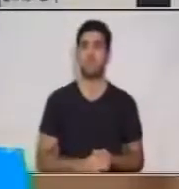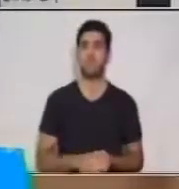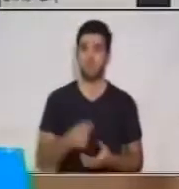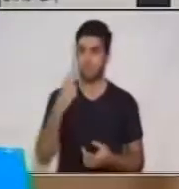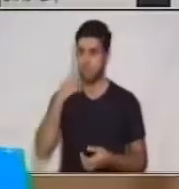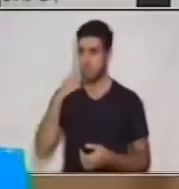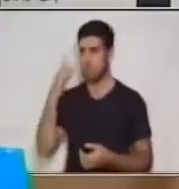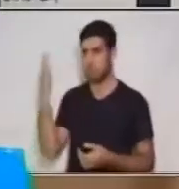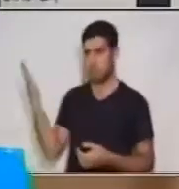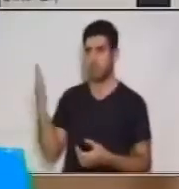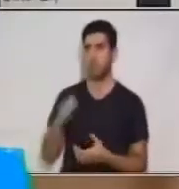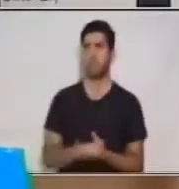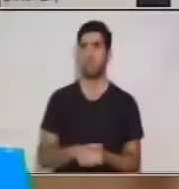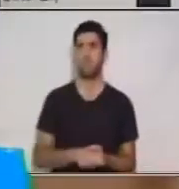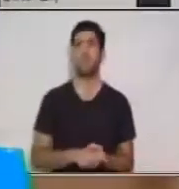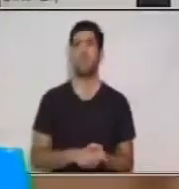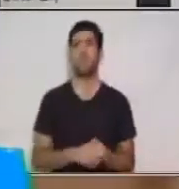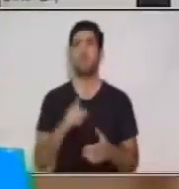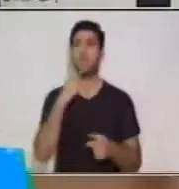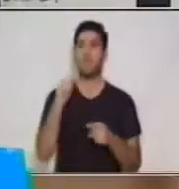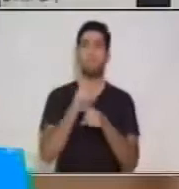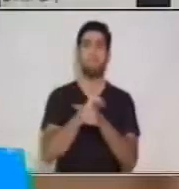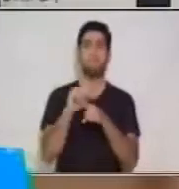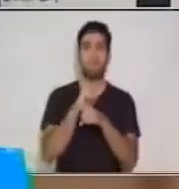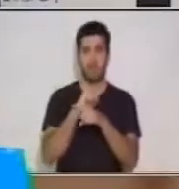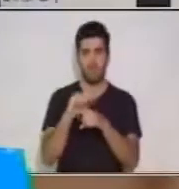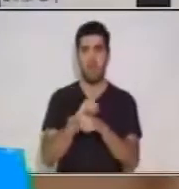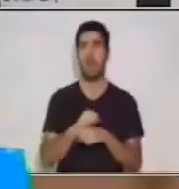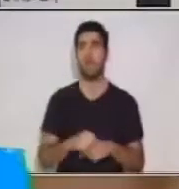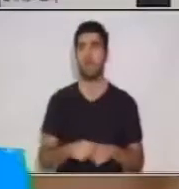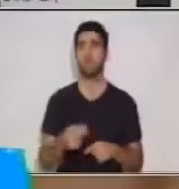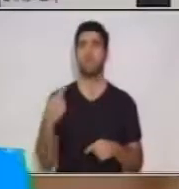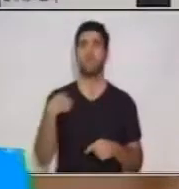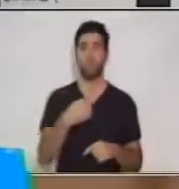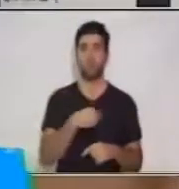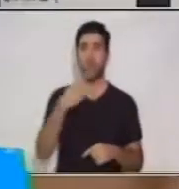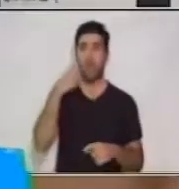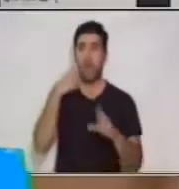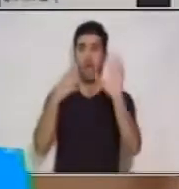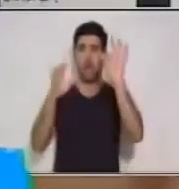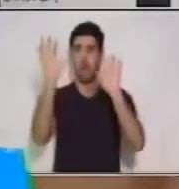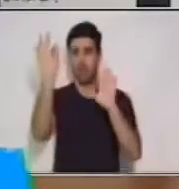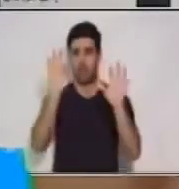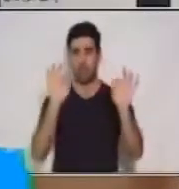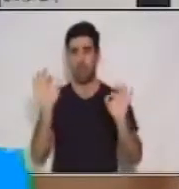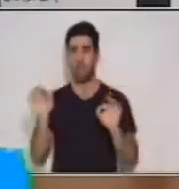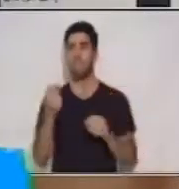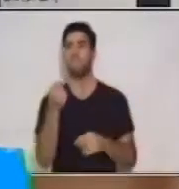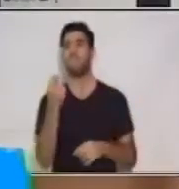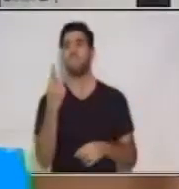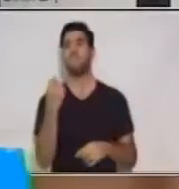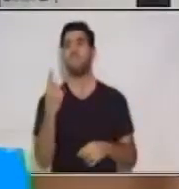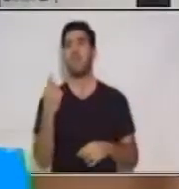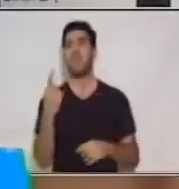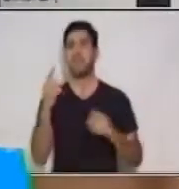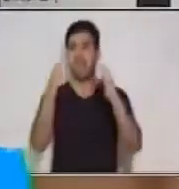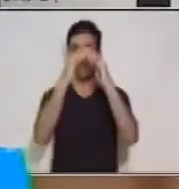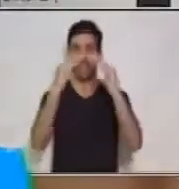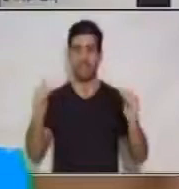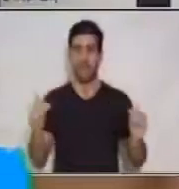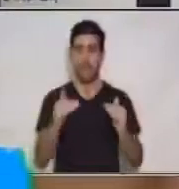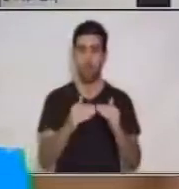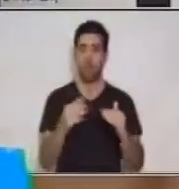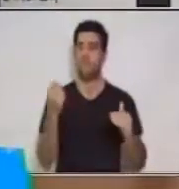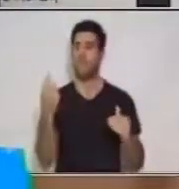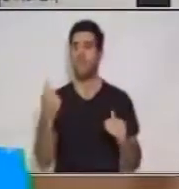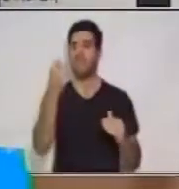esta situación. Nos dicen practiquemos. Calculemos las partes restantes de este triángulo